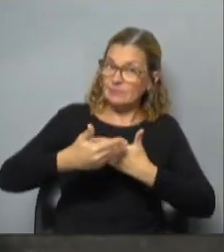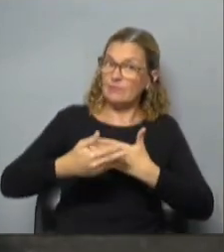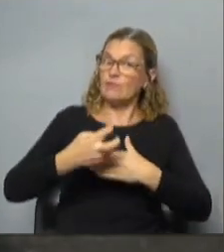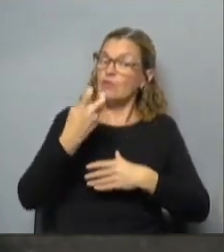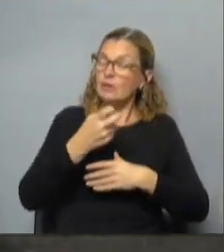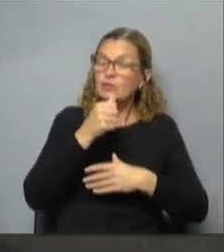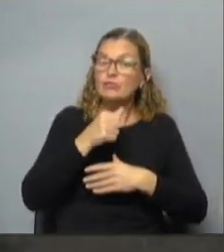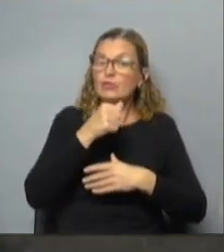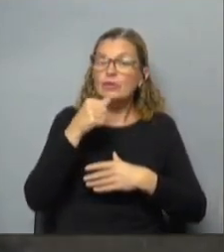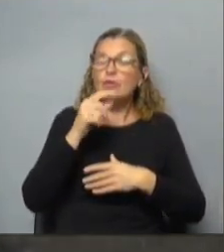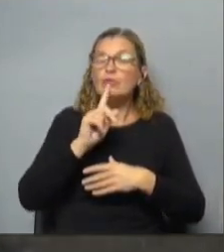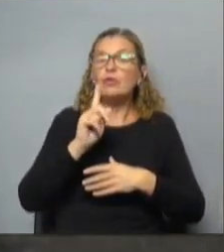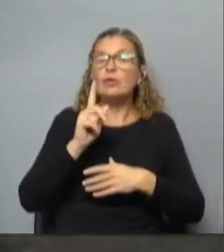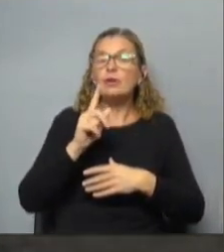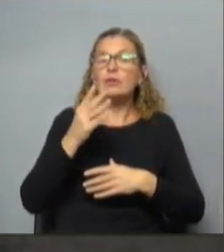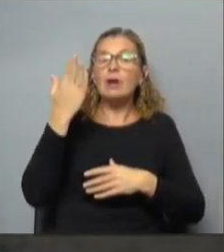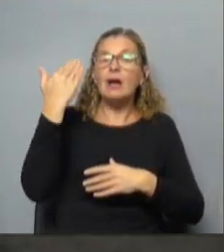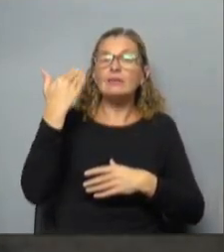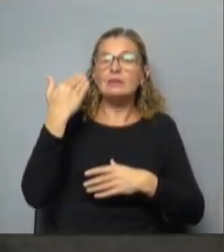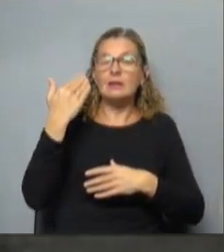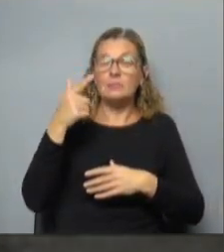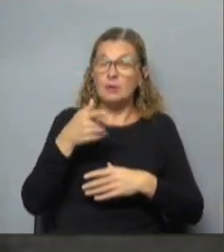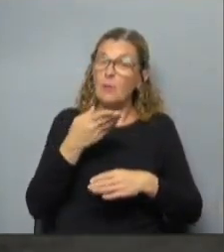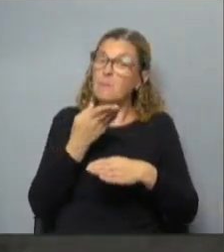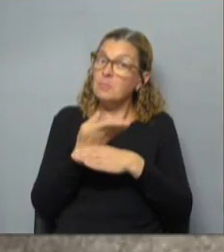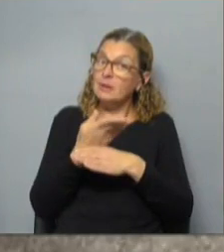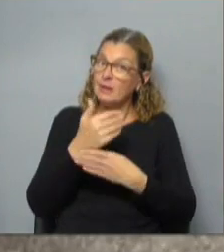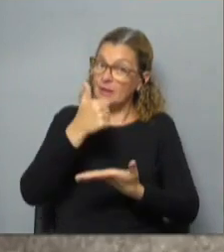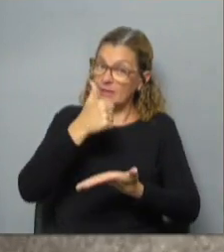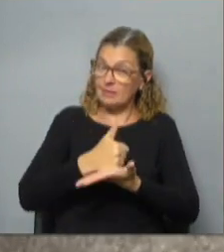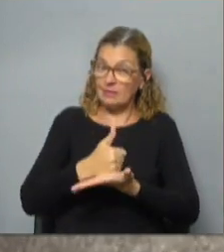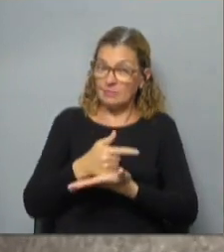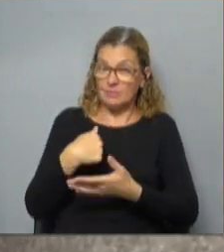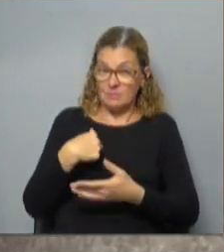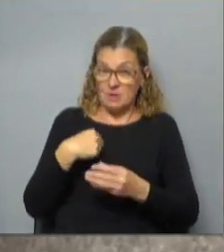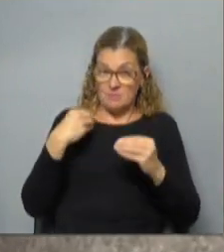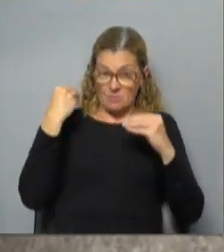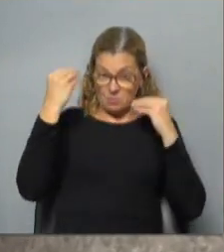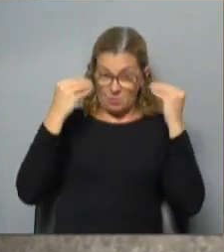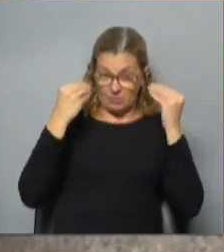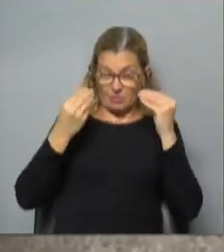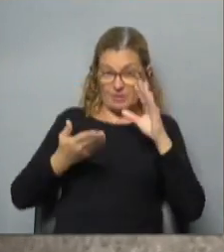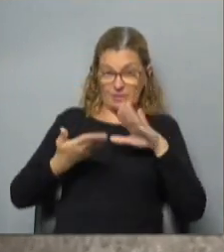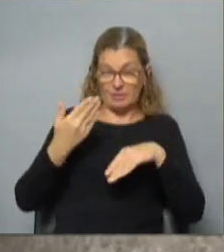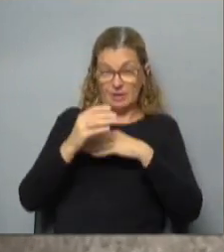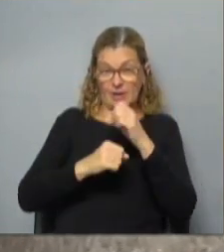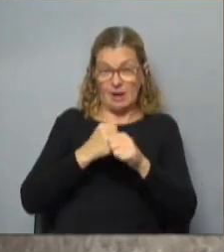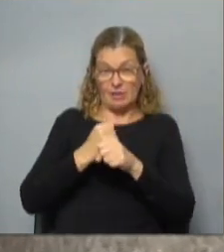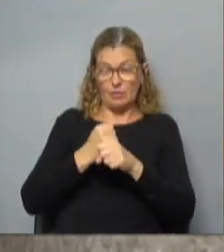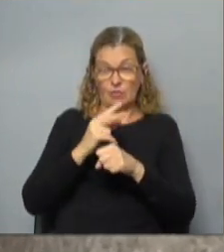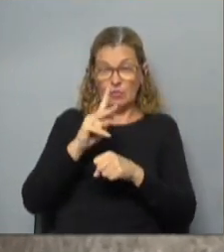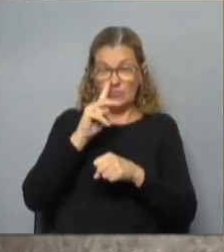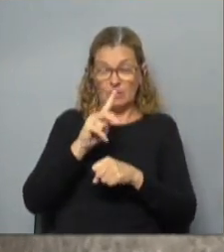no lo que de repente no resuelven otro organismo pero te piden que estés en la cancha mi mayor preocupación es el 2022